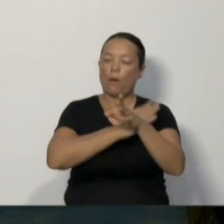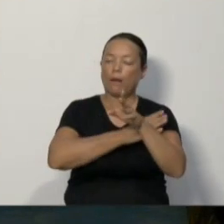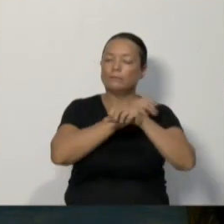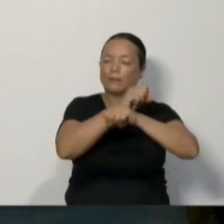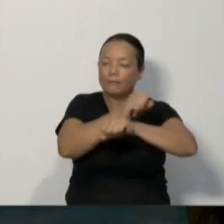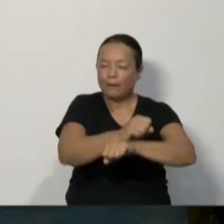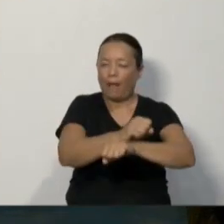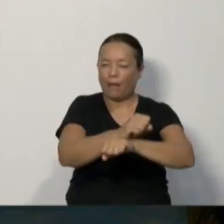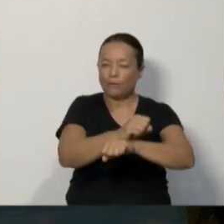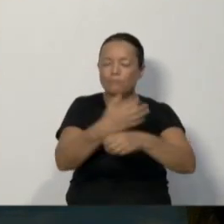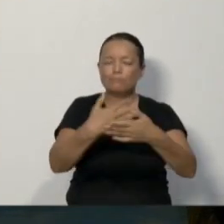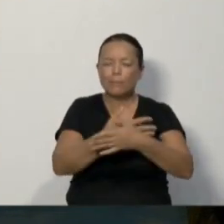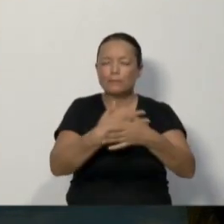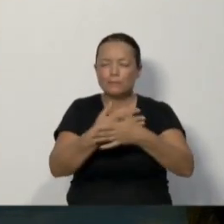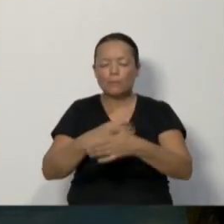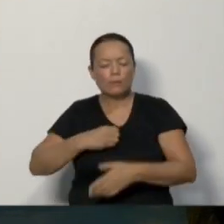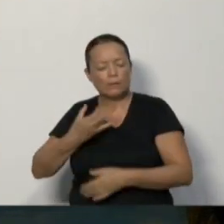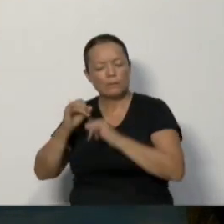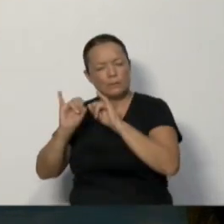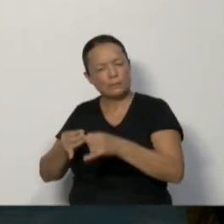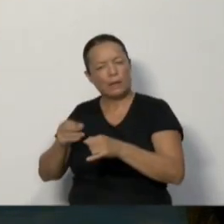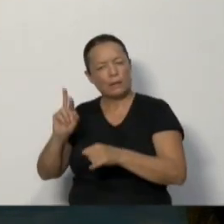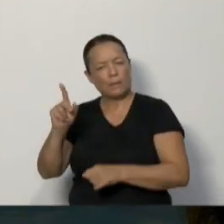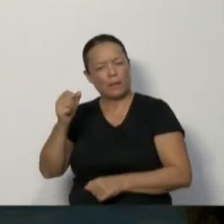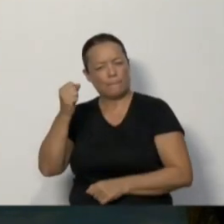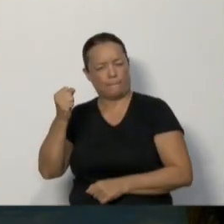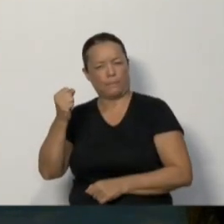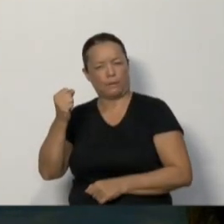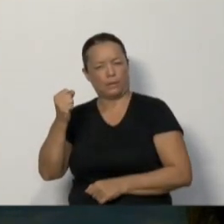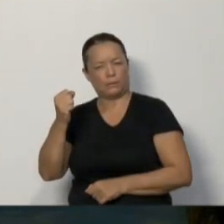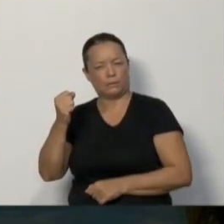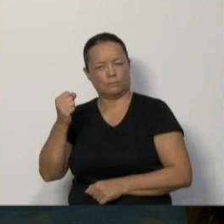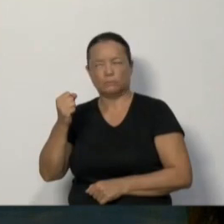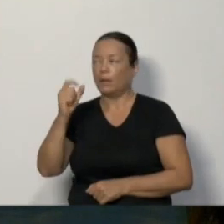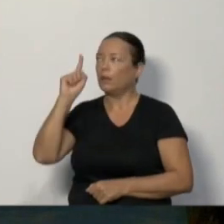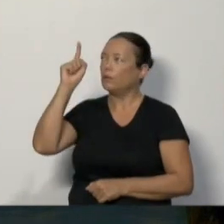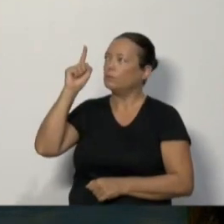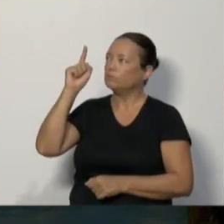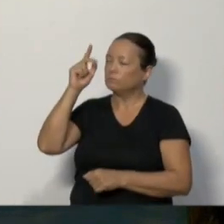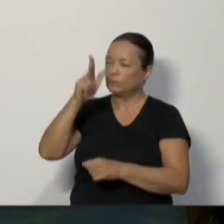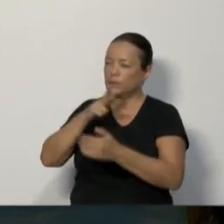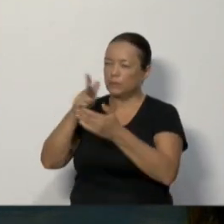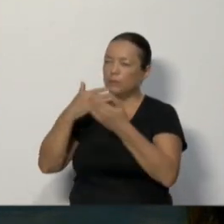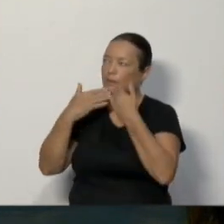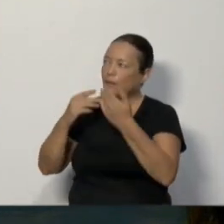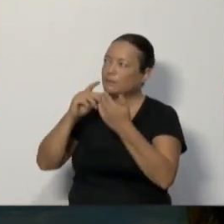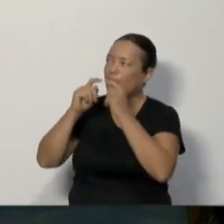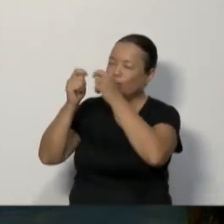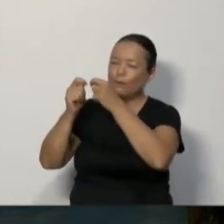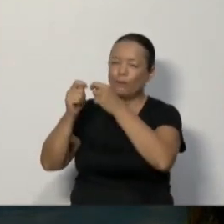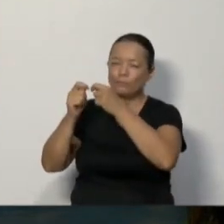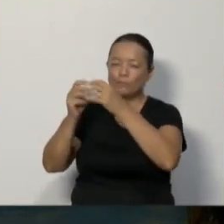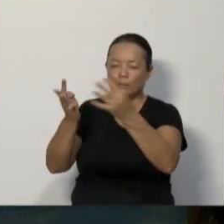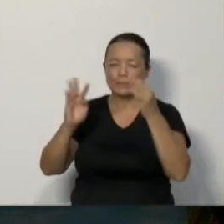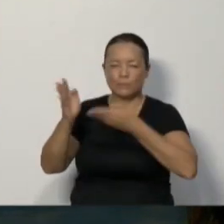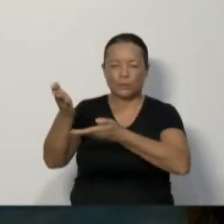mismo, cuando iba a ser entregado a su pasión voluntariamente aceptada, tomó pan, dándote gracias, lo partió y lo dio a